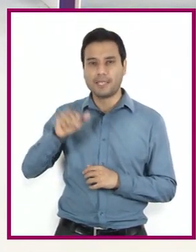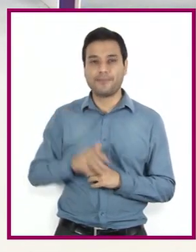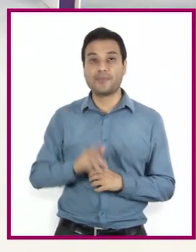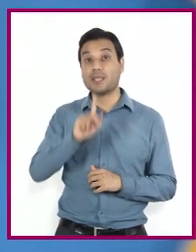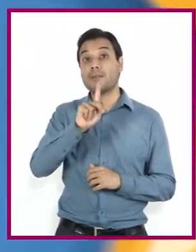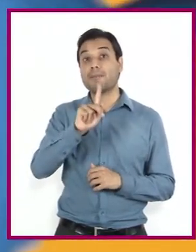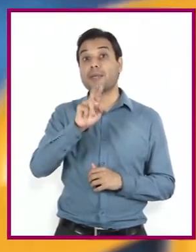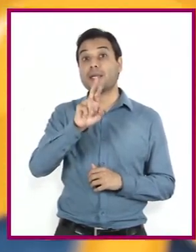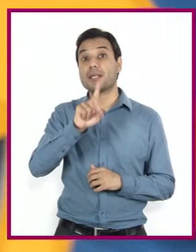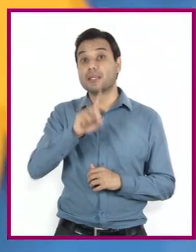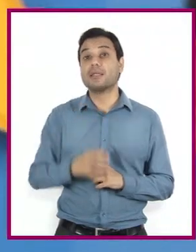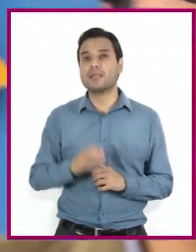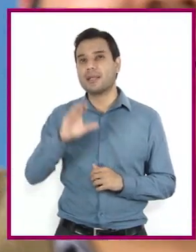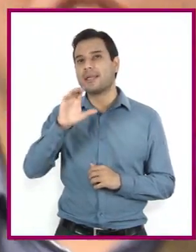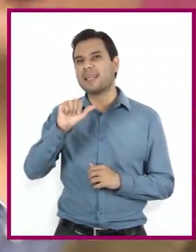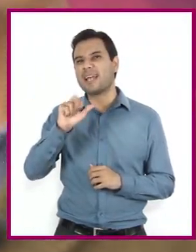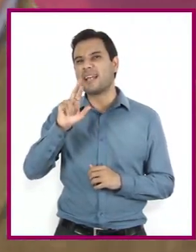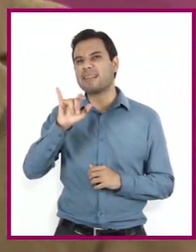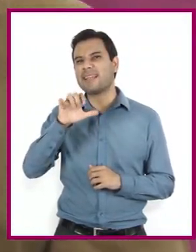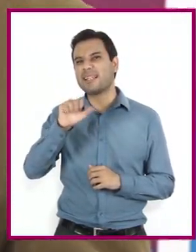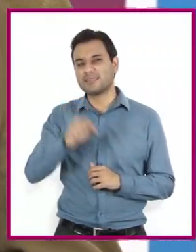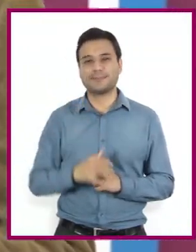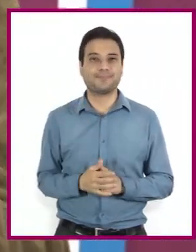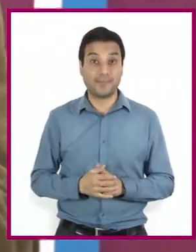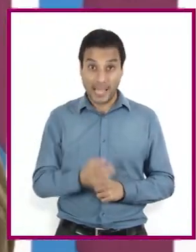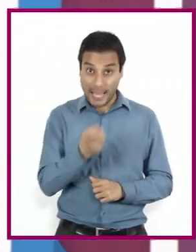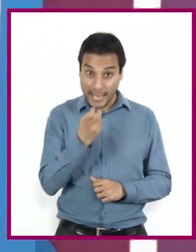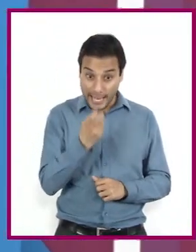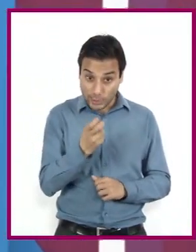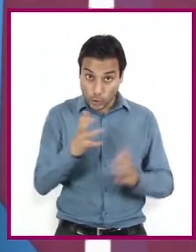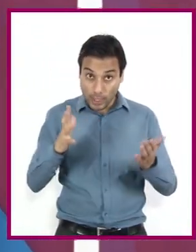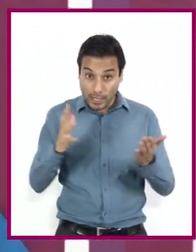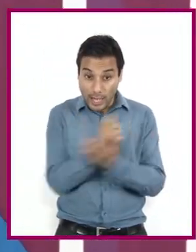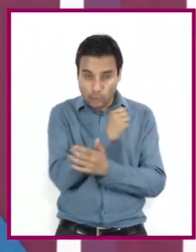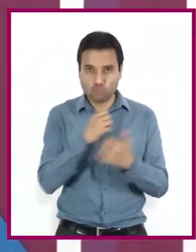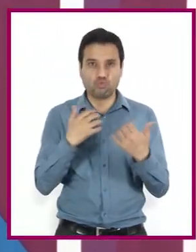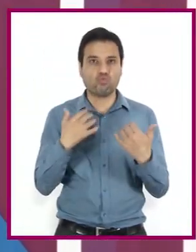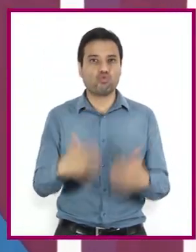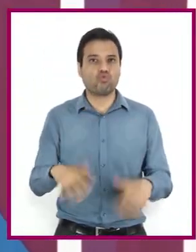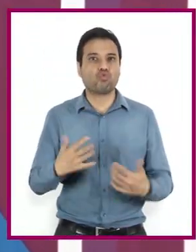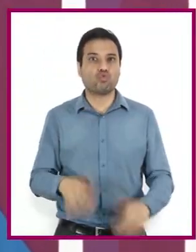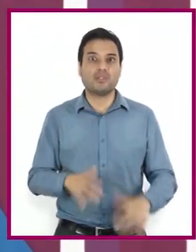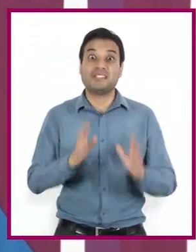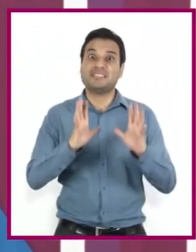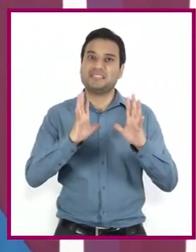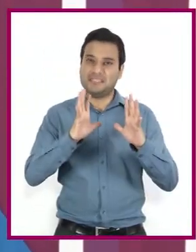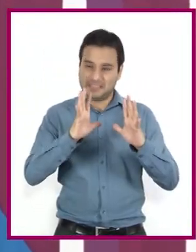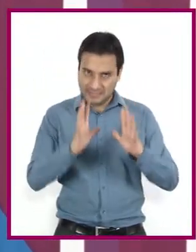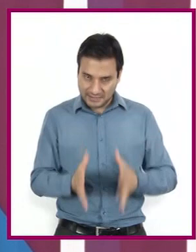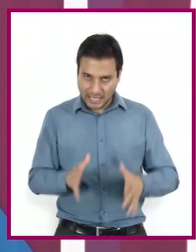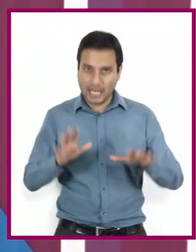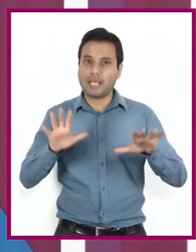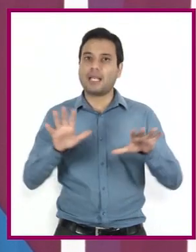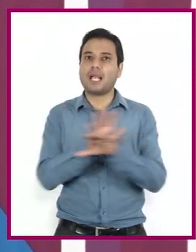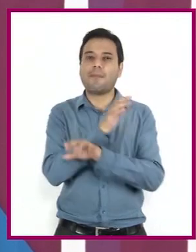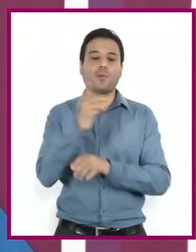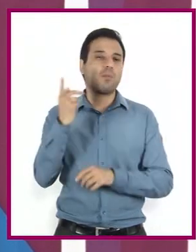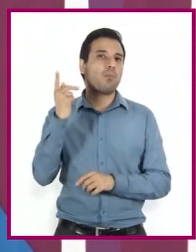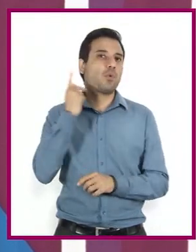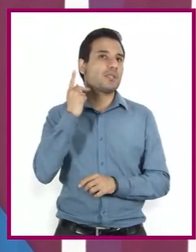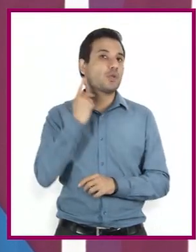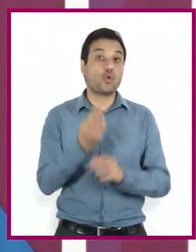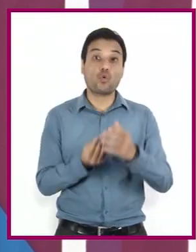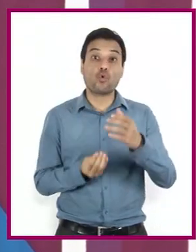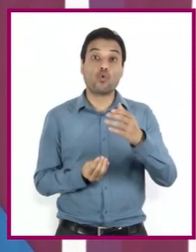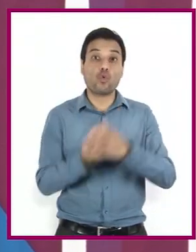del PRD. Este hecho consolidó el proceso de transición democrática y dio paso a una nueva